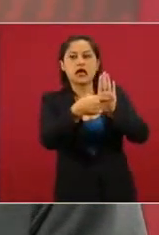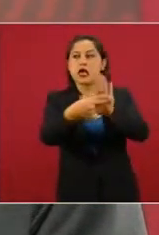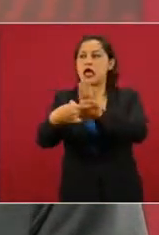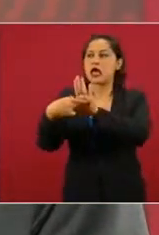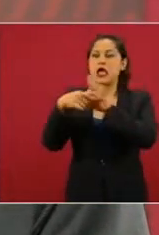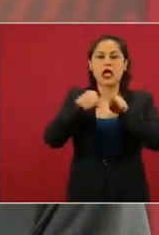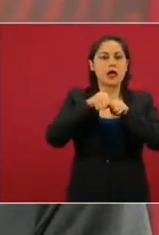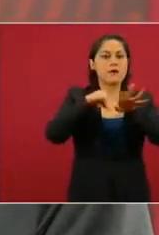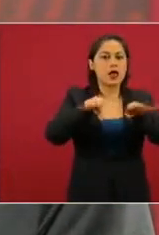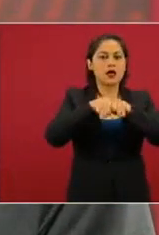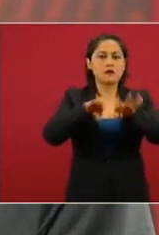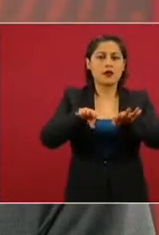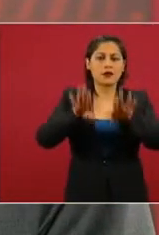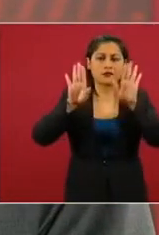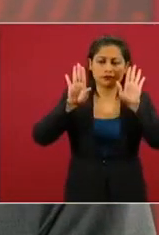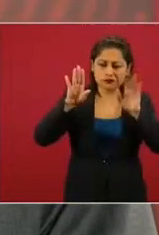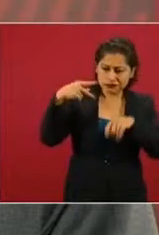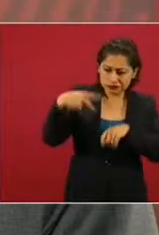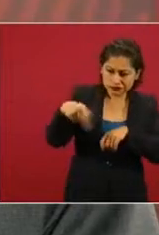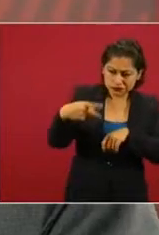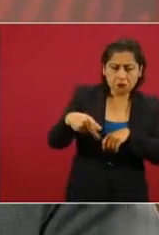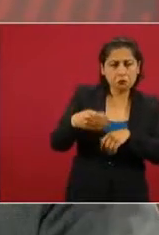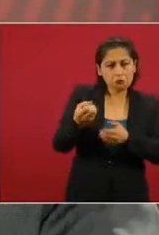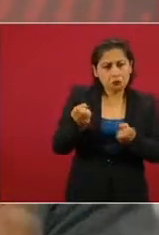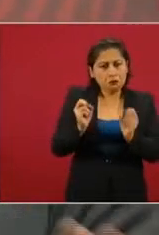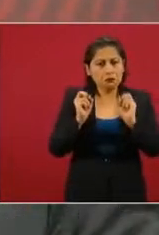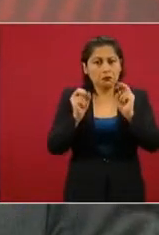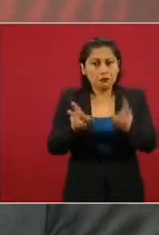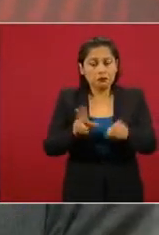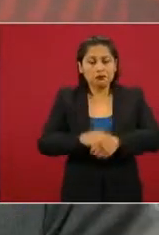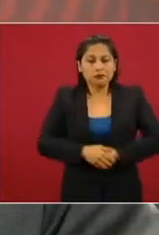también les conviene mantenerse en un tipo de discurso. Y